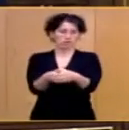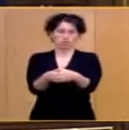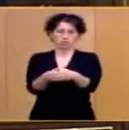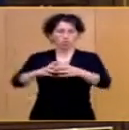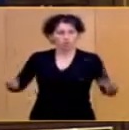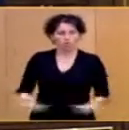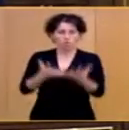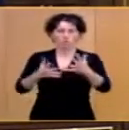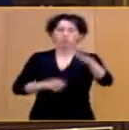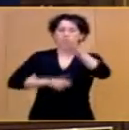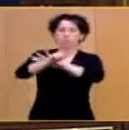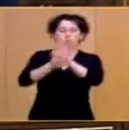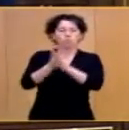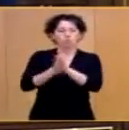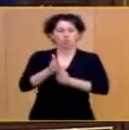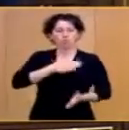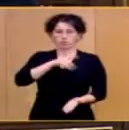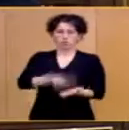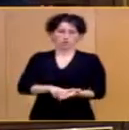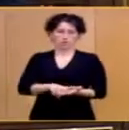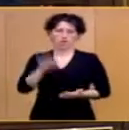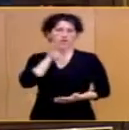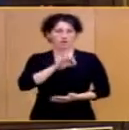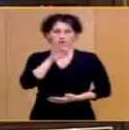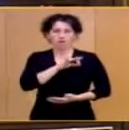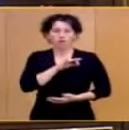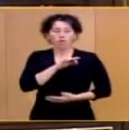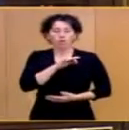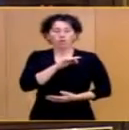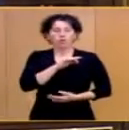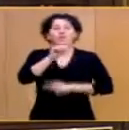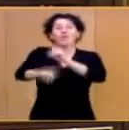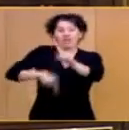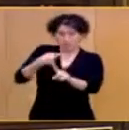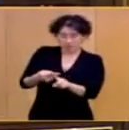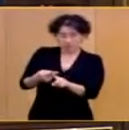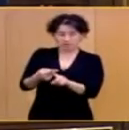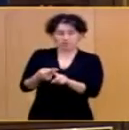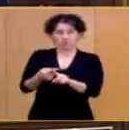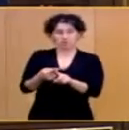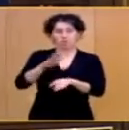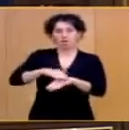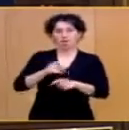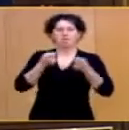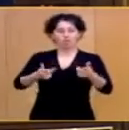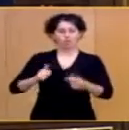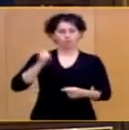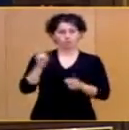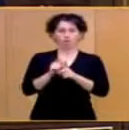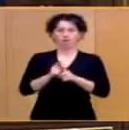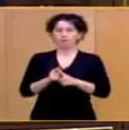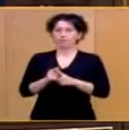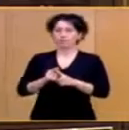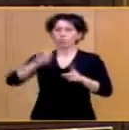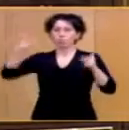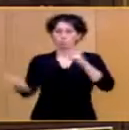fomento y promoción de nuestra lengua propia. Y para contribuir a la asunción real de la pluralidad del Estado, hay muchas